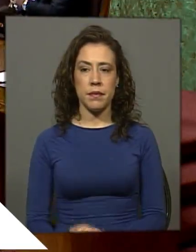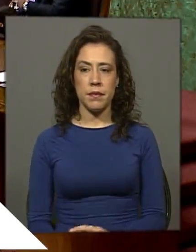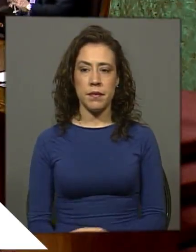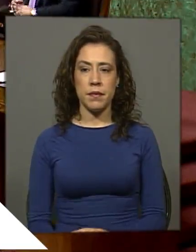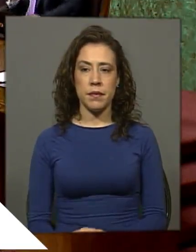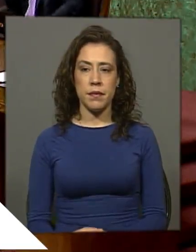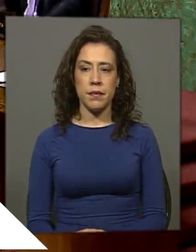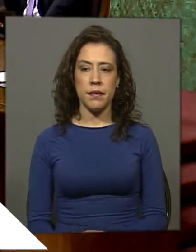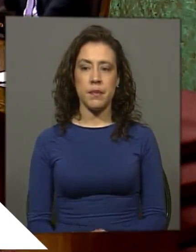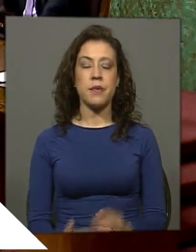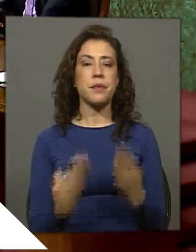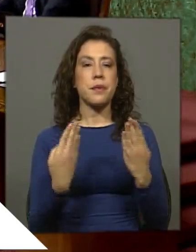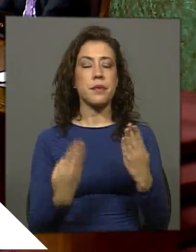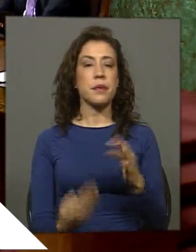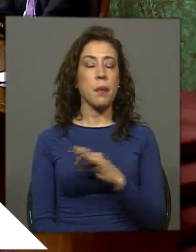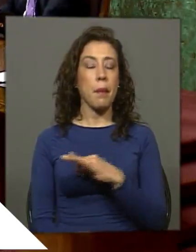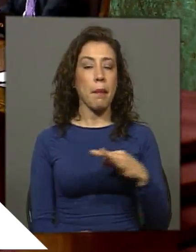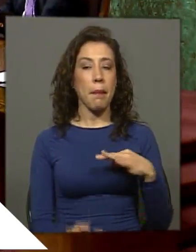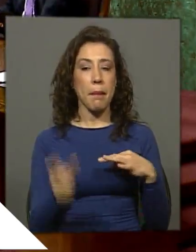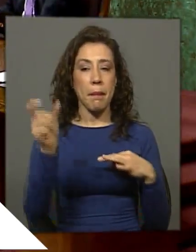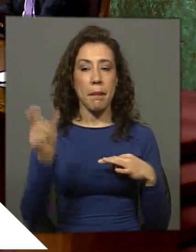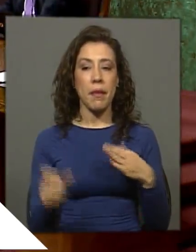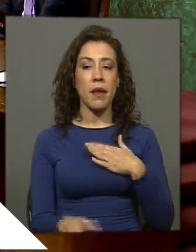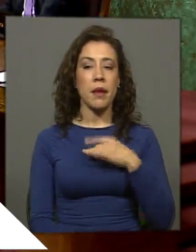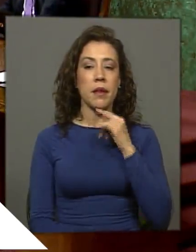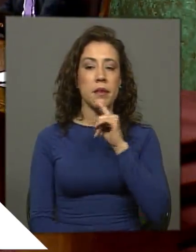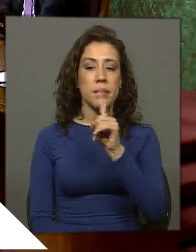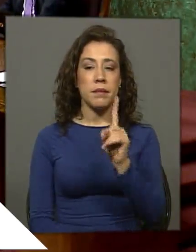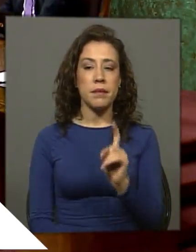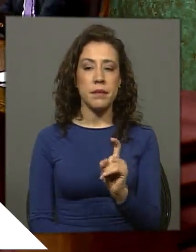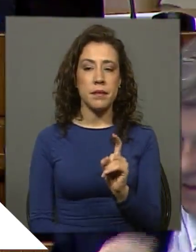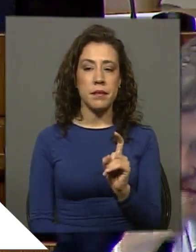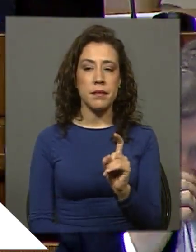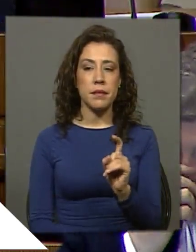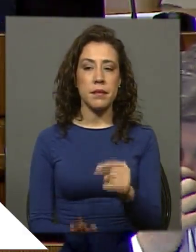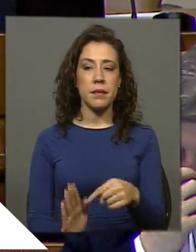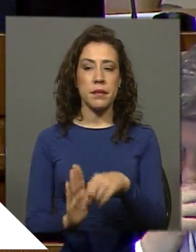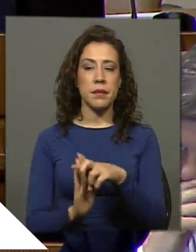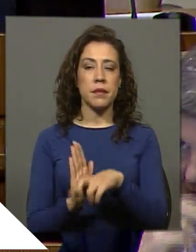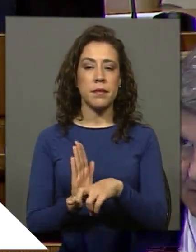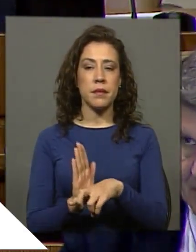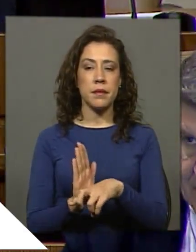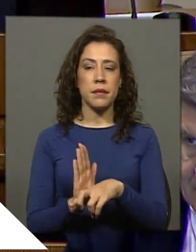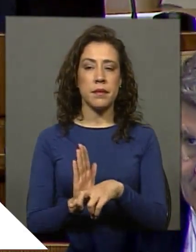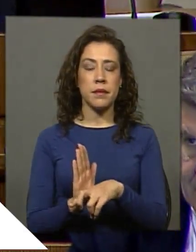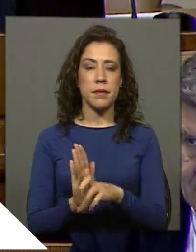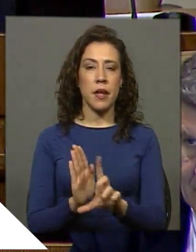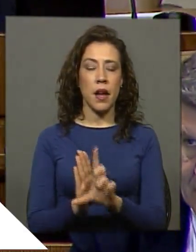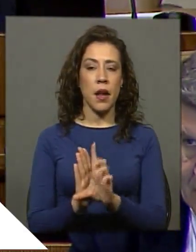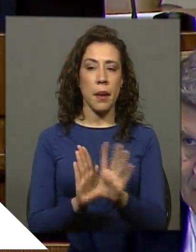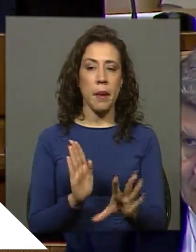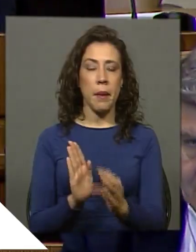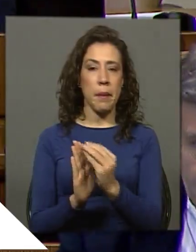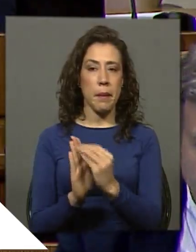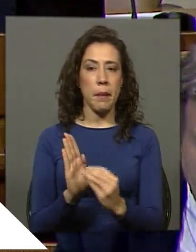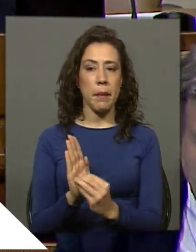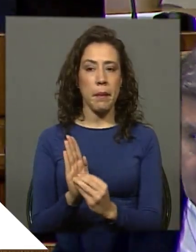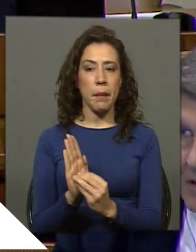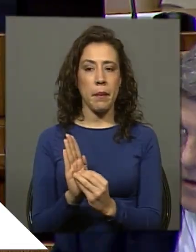saludar por su intermedio al ministro a quien le quiero hacer una pregunta este proyecto de ley incorpora